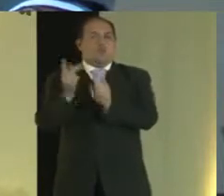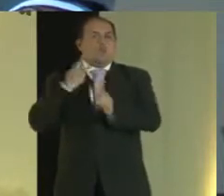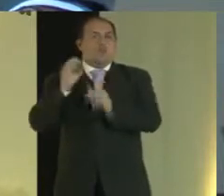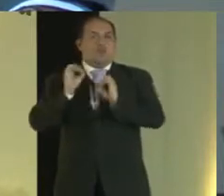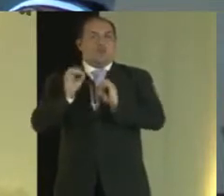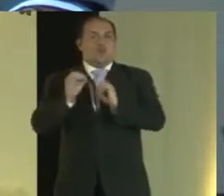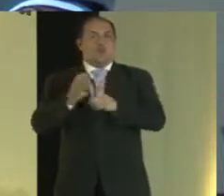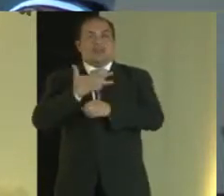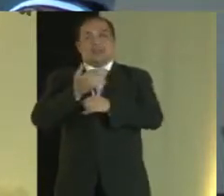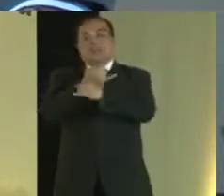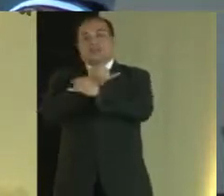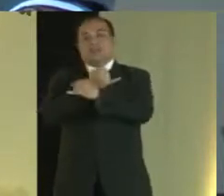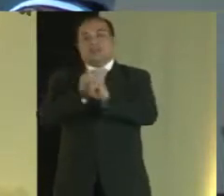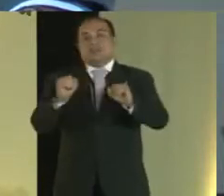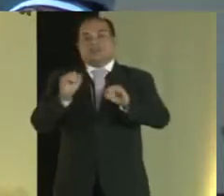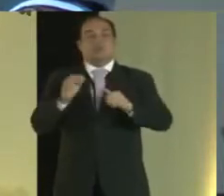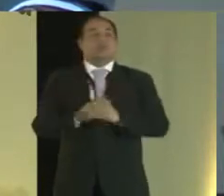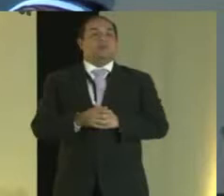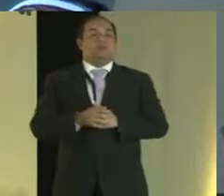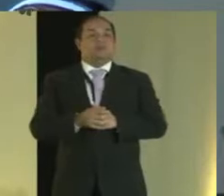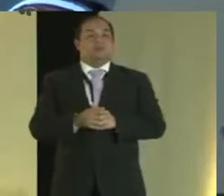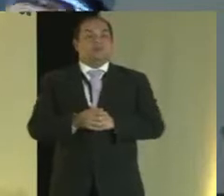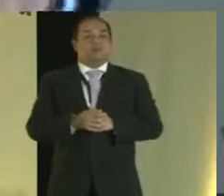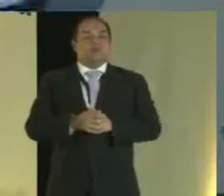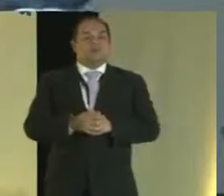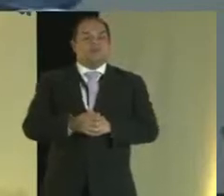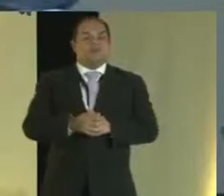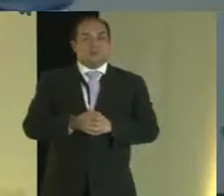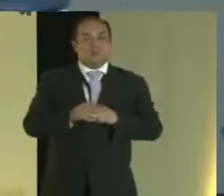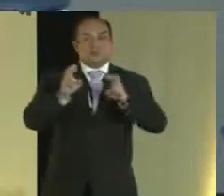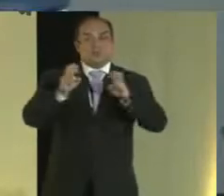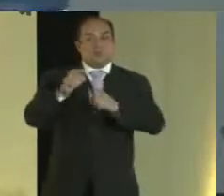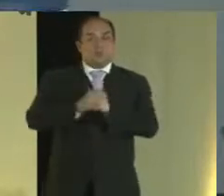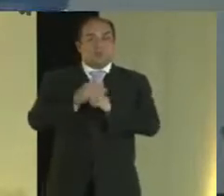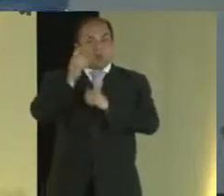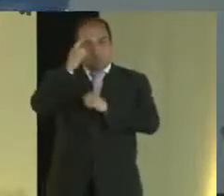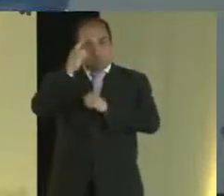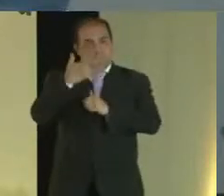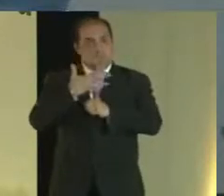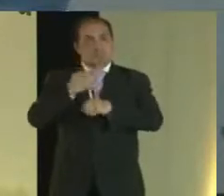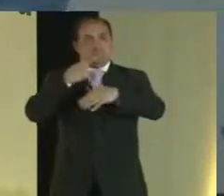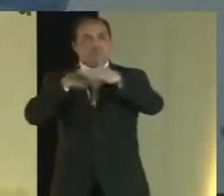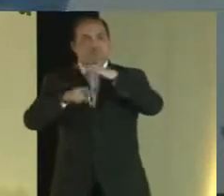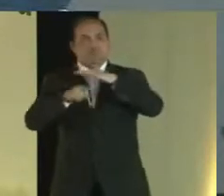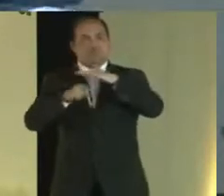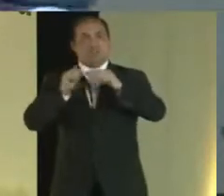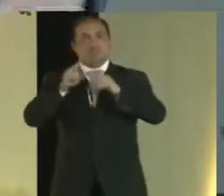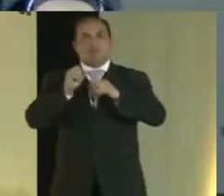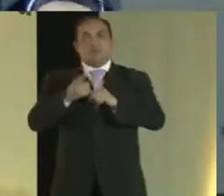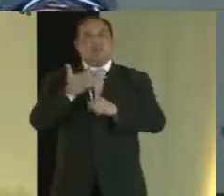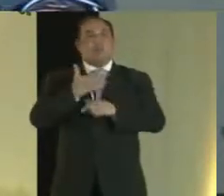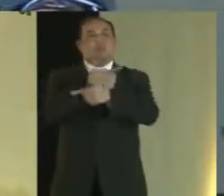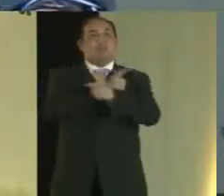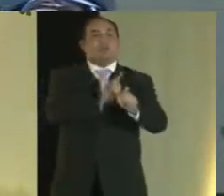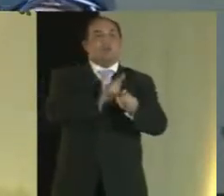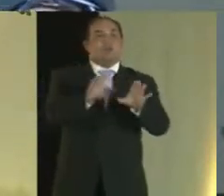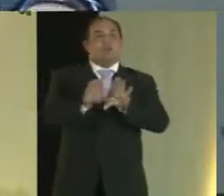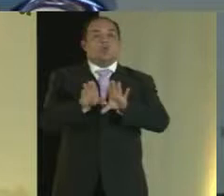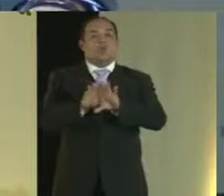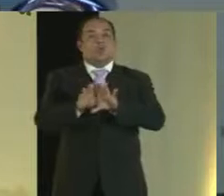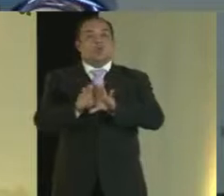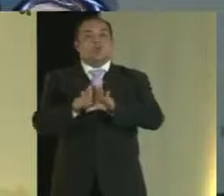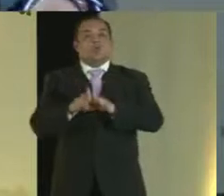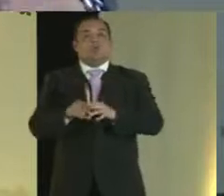margen de independencia. En el aspecto ideológico, han pasado del reclamo a su autonomía como un